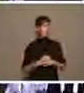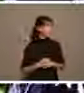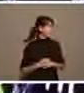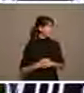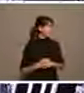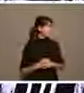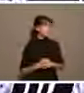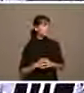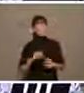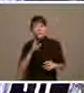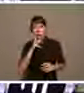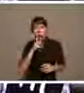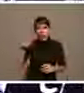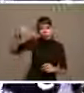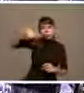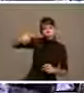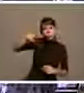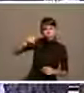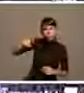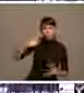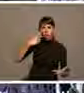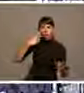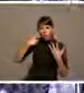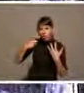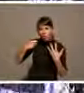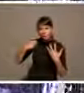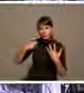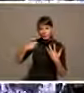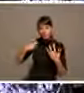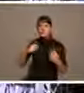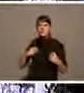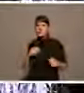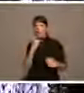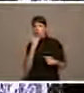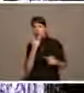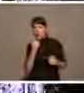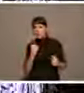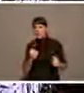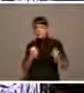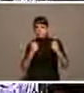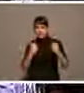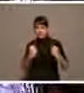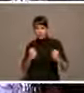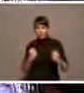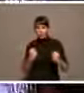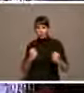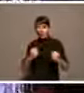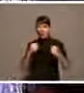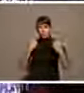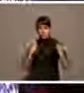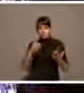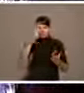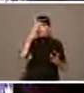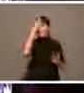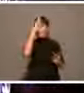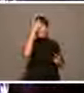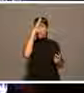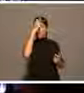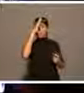Ahora lo están notando, es la tensión que es muy fuerte de la luna que